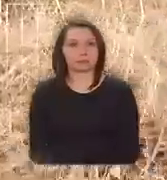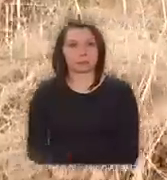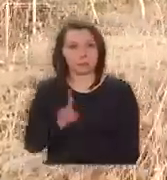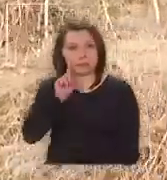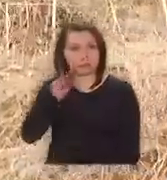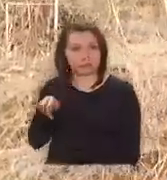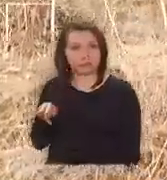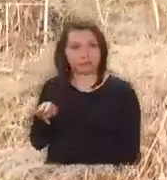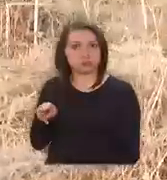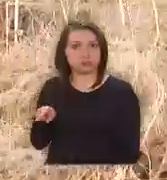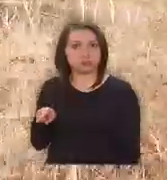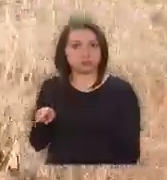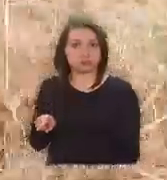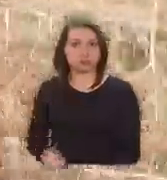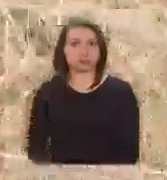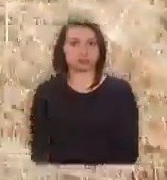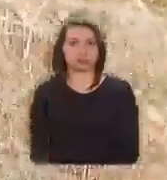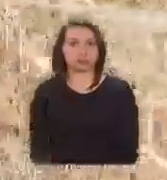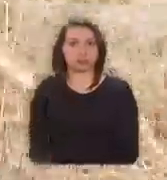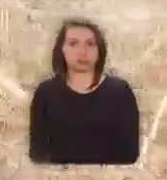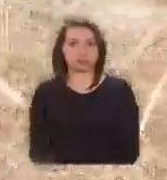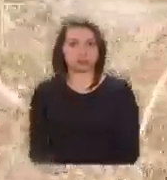Ahí.